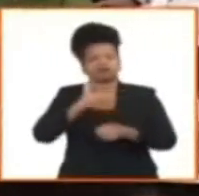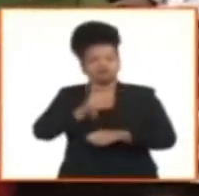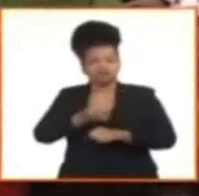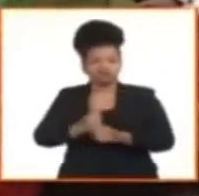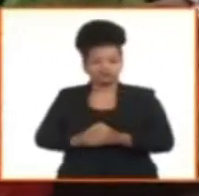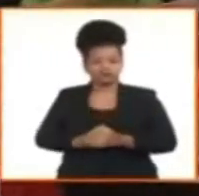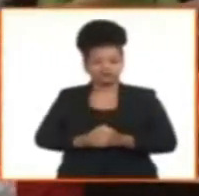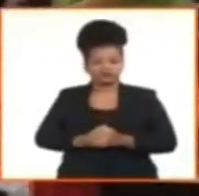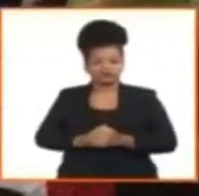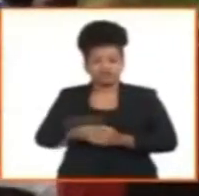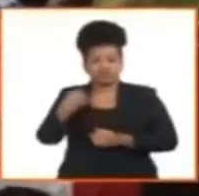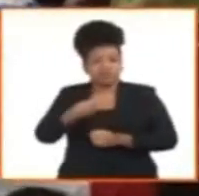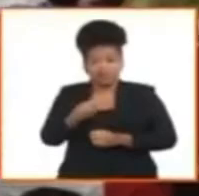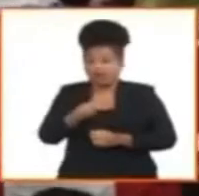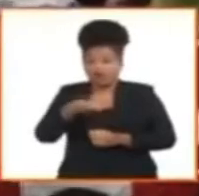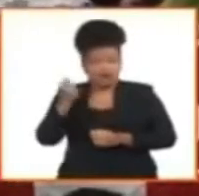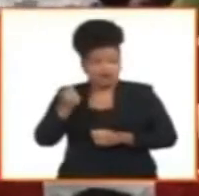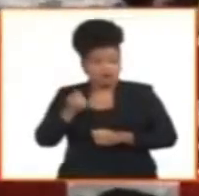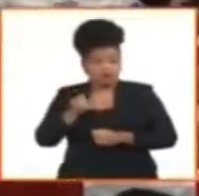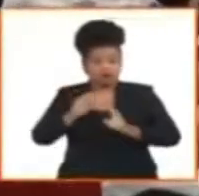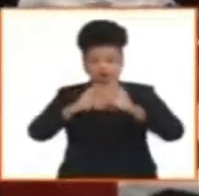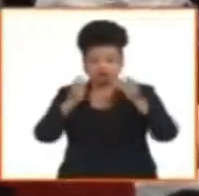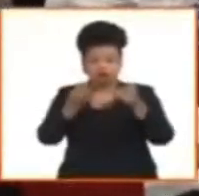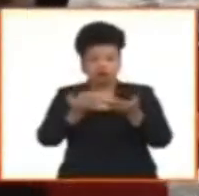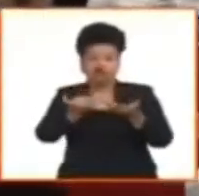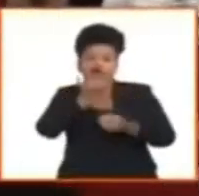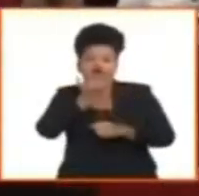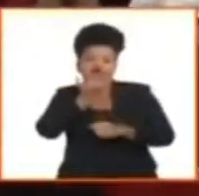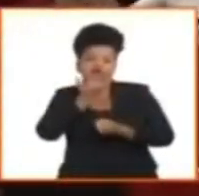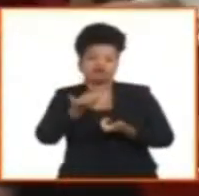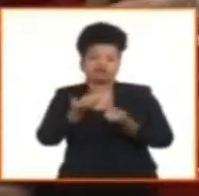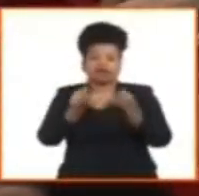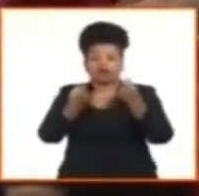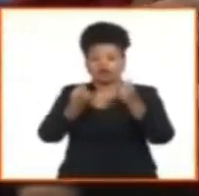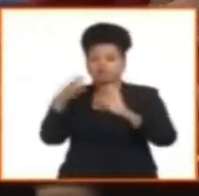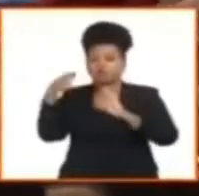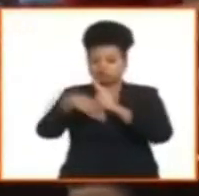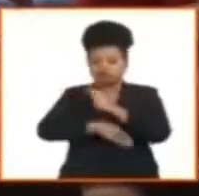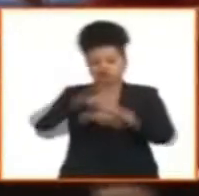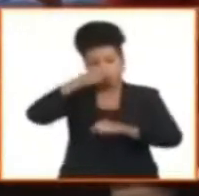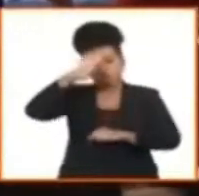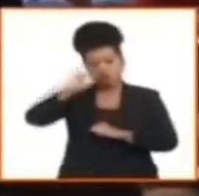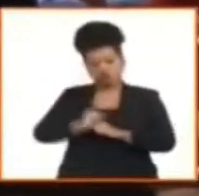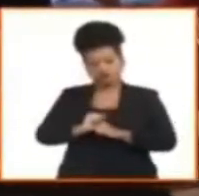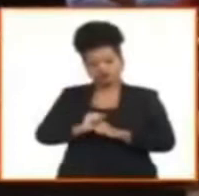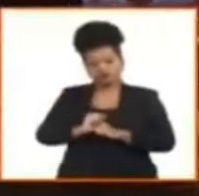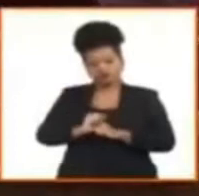rápidamente todos los medios posibles para debilitar la vida económica de Cuba. Y más adelante